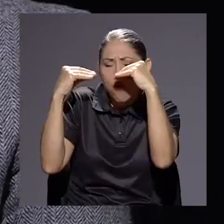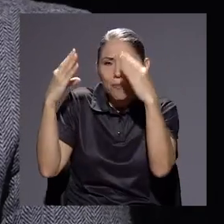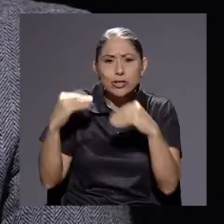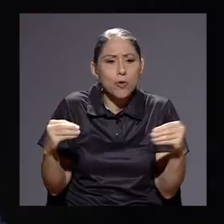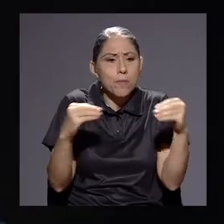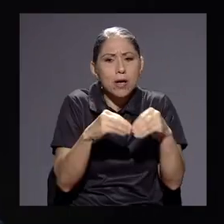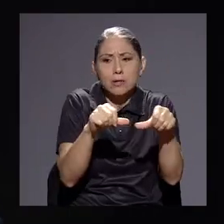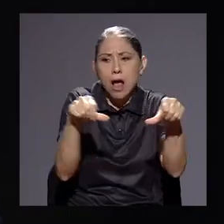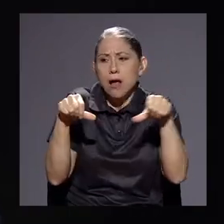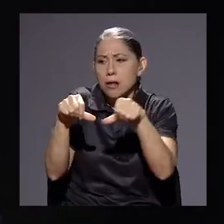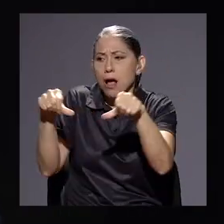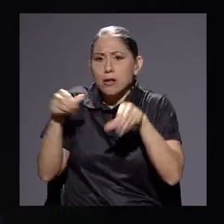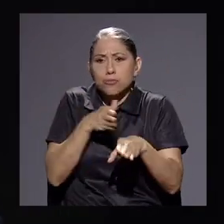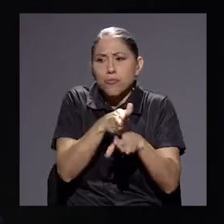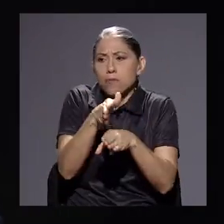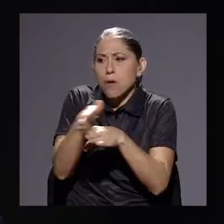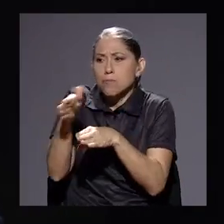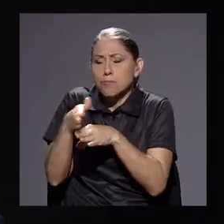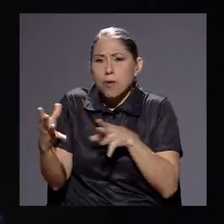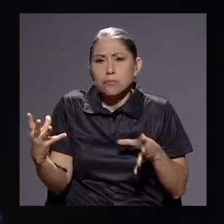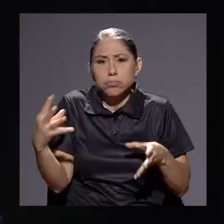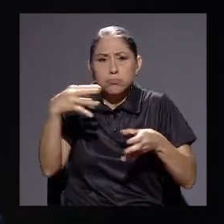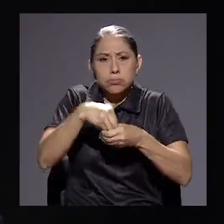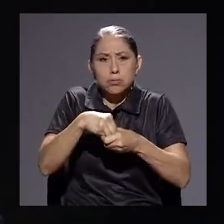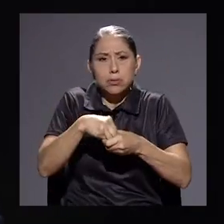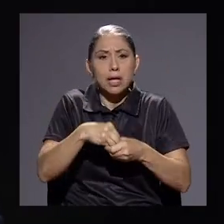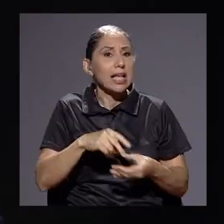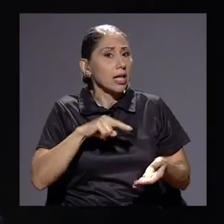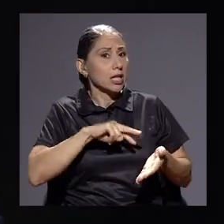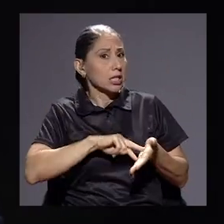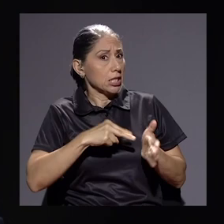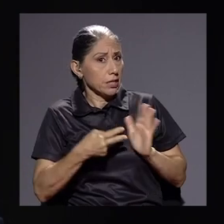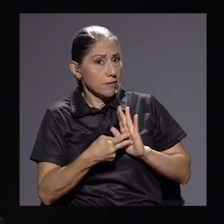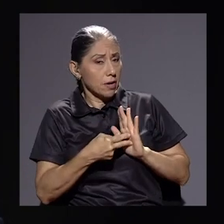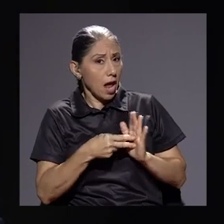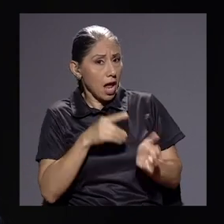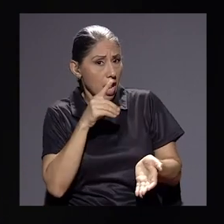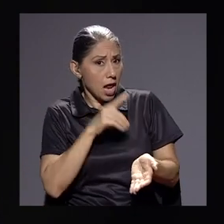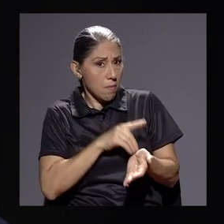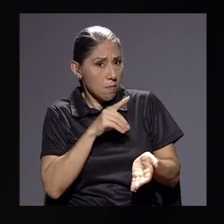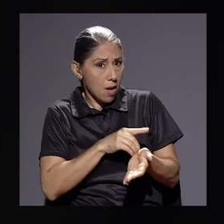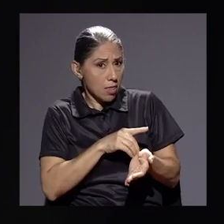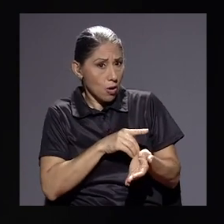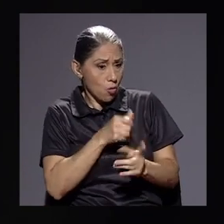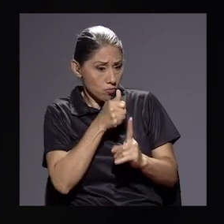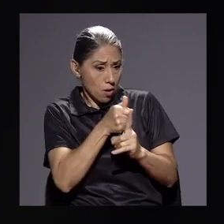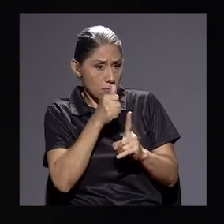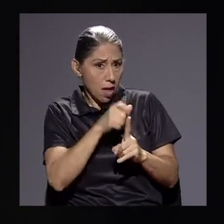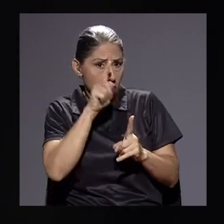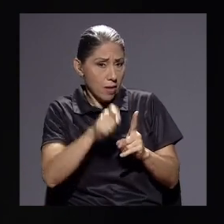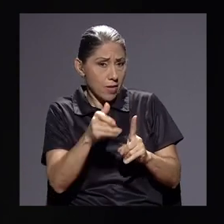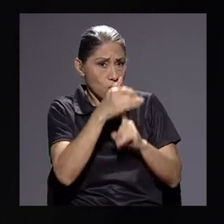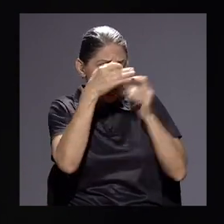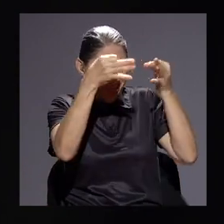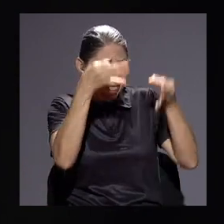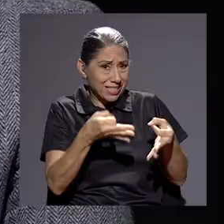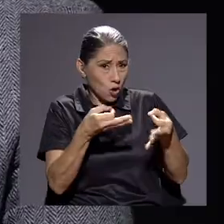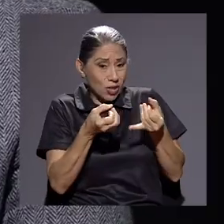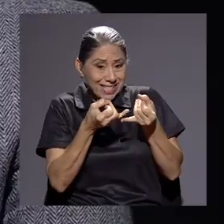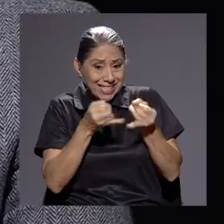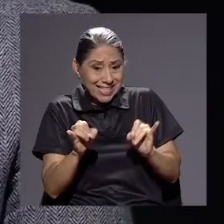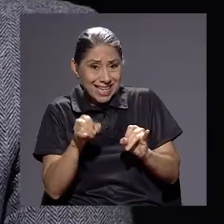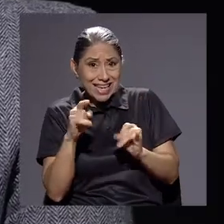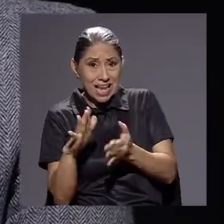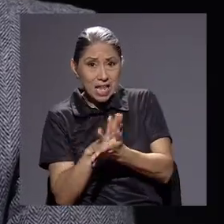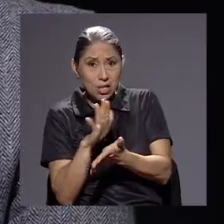disciplinas disponibles. Ahora, lo hablamos antes, no es que el médico tiene que llegar y tomar la decisión sin tener un documento como estos, don Alan,